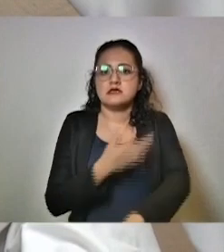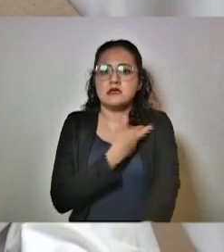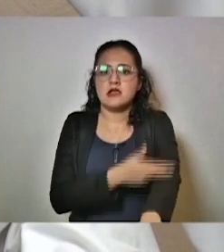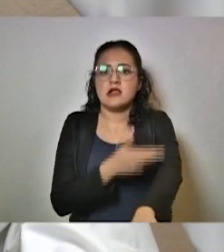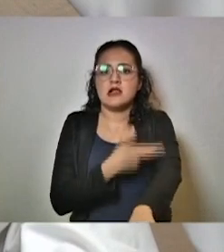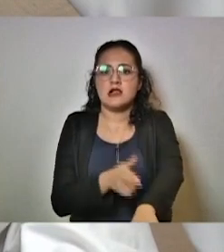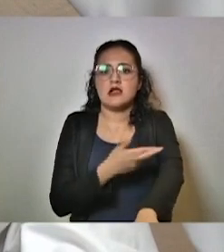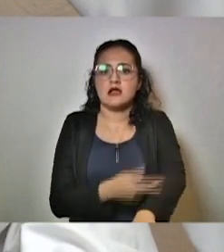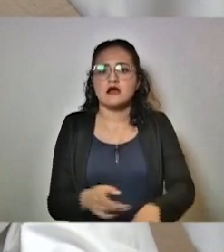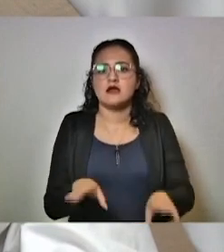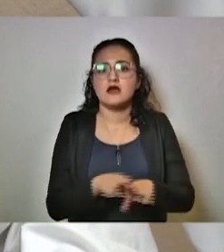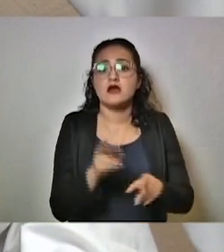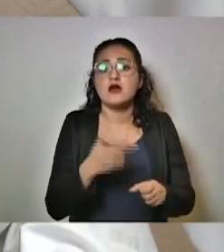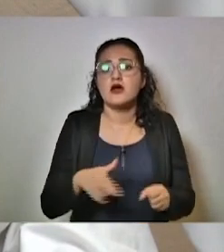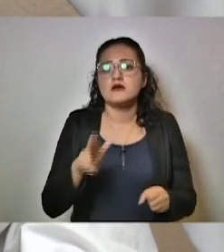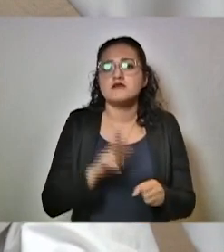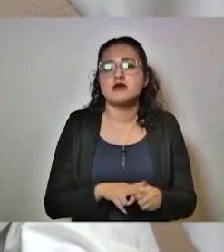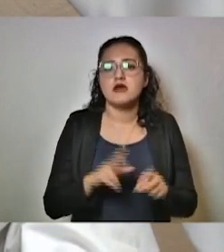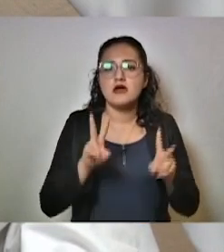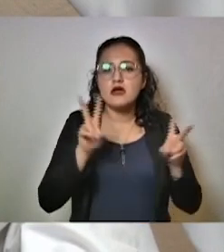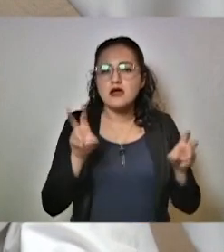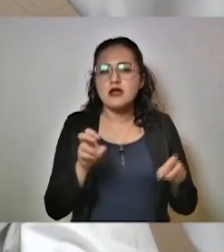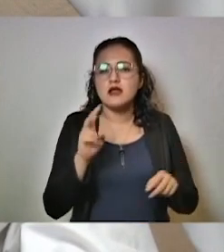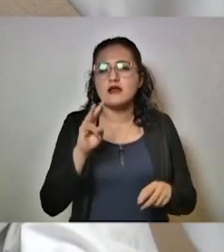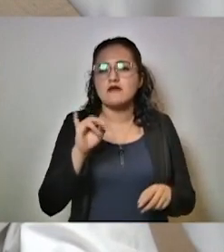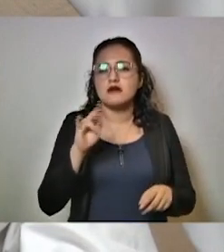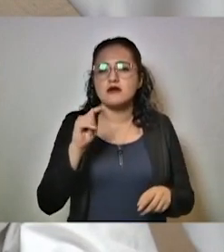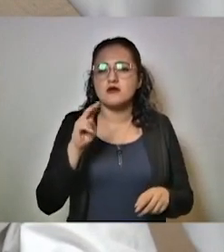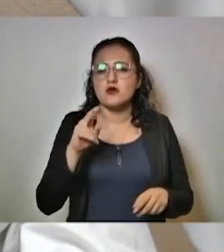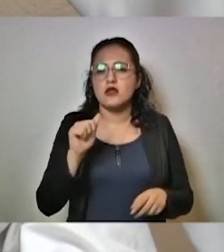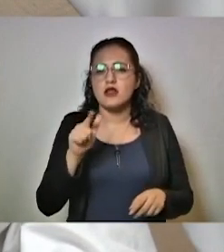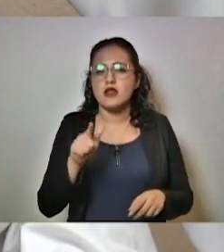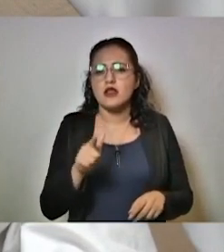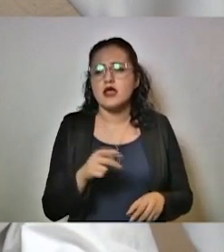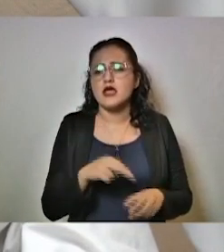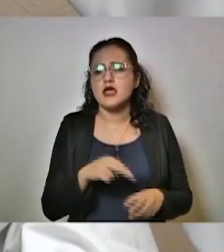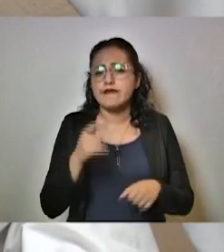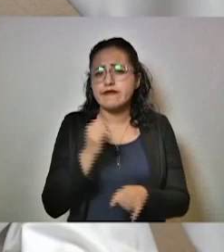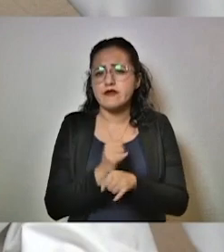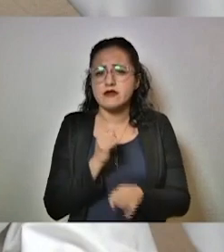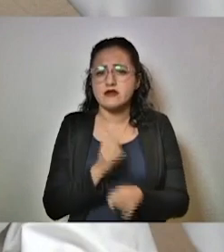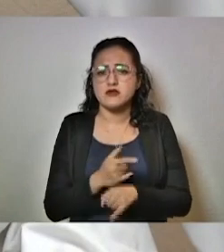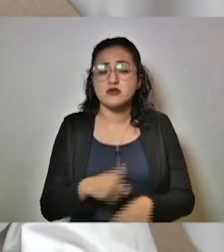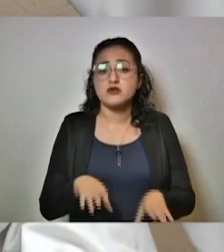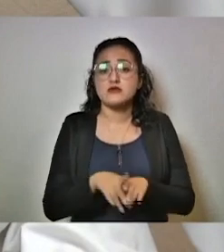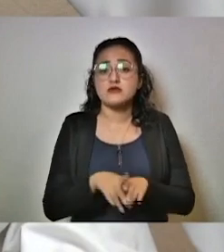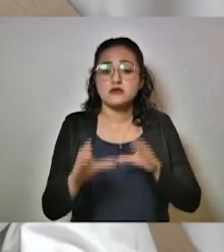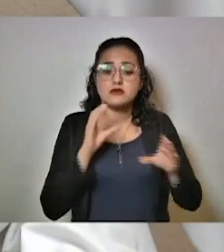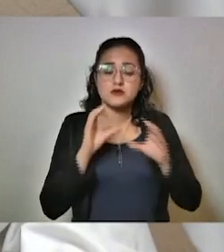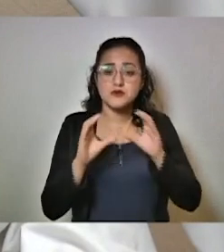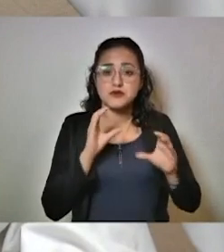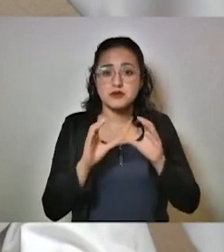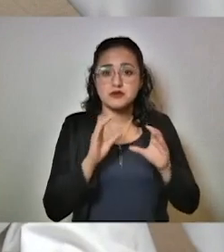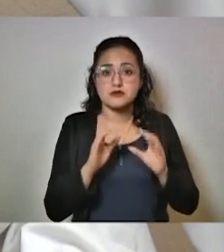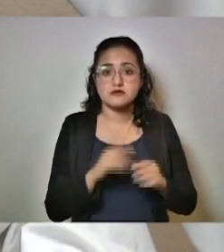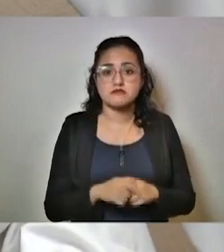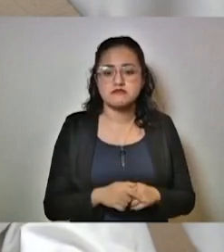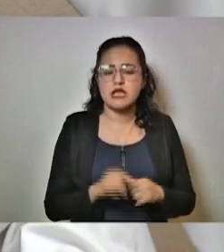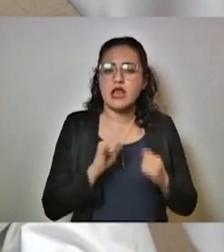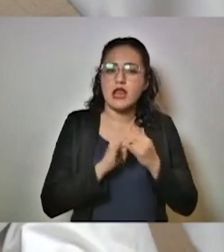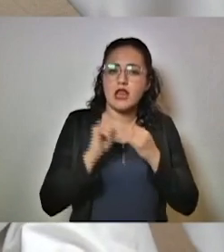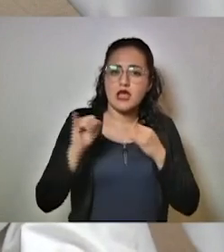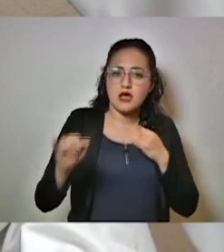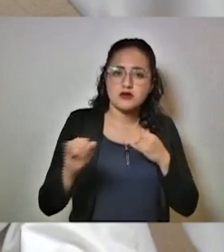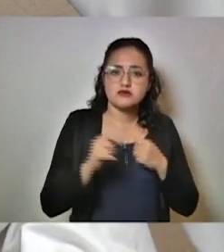con un hospital virtual con todos los mecanismos de comunicación a distancia